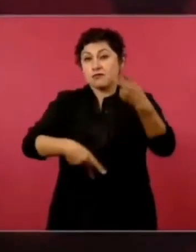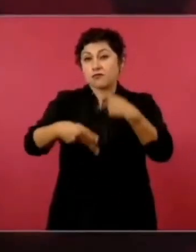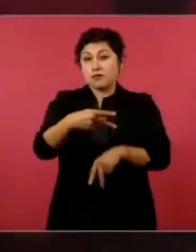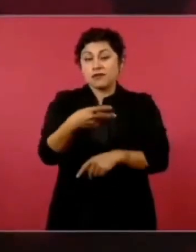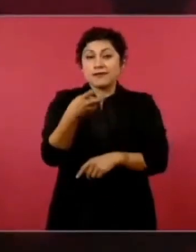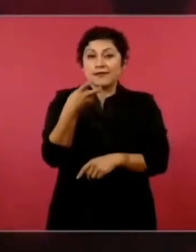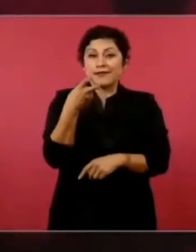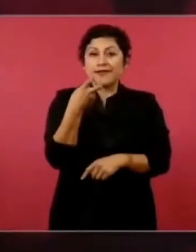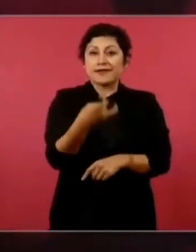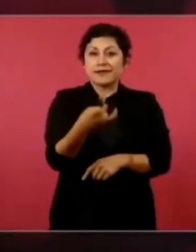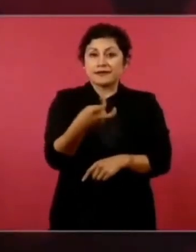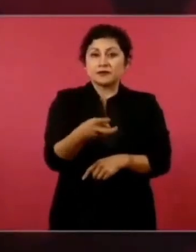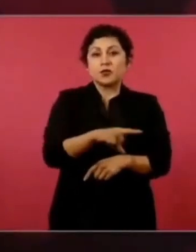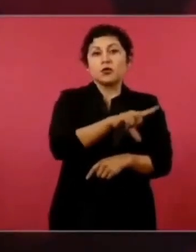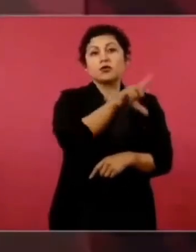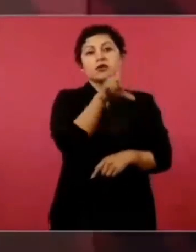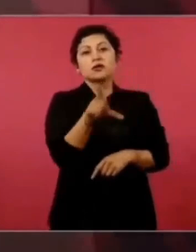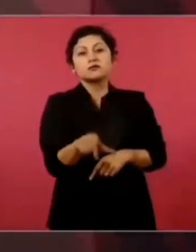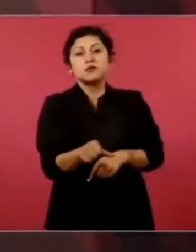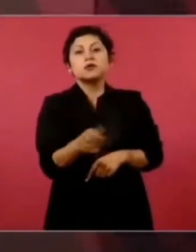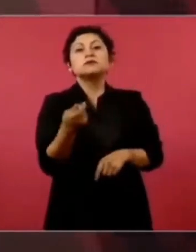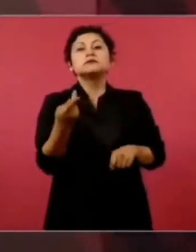de la desigualdad.